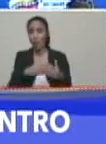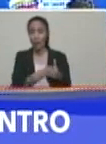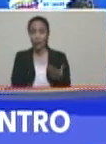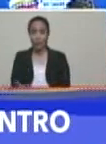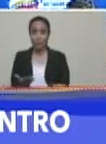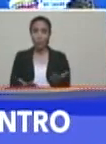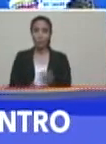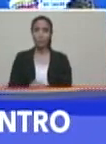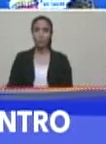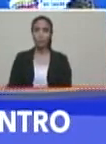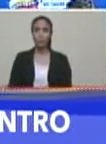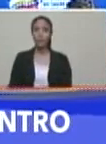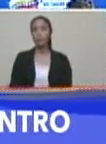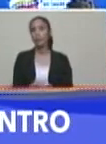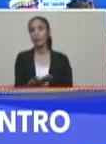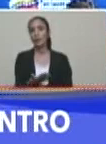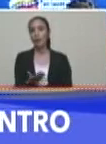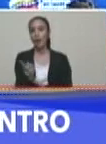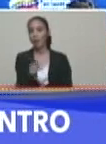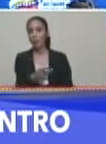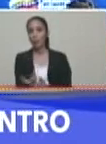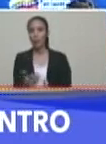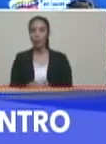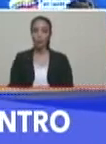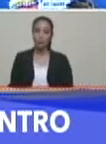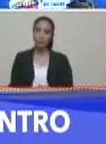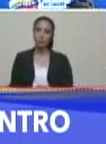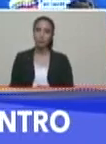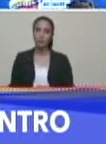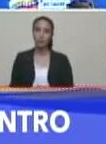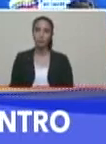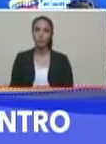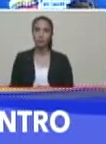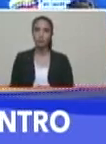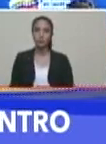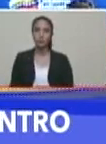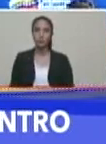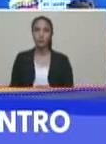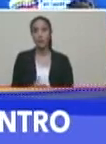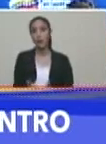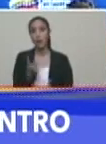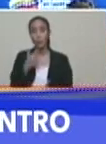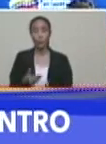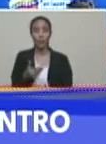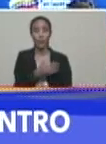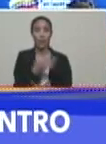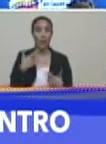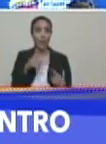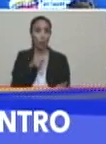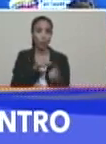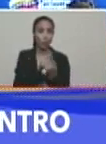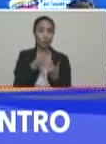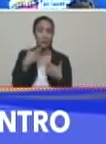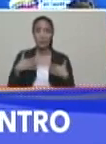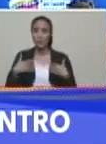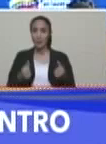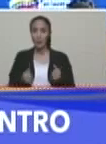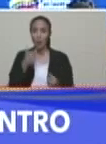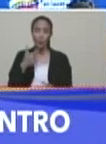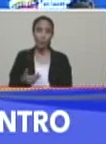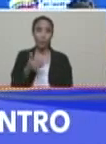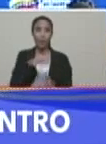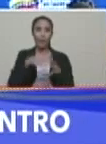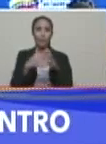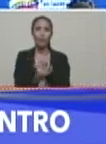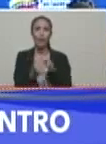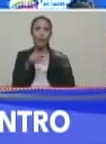le pudiéramos colocar algo que no tiene precio a cada consulta, porque la consulta de Barrio